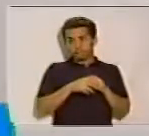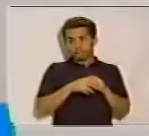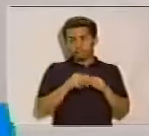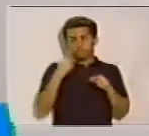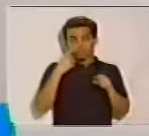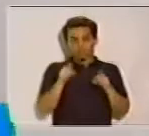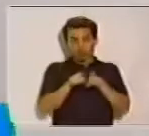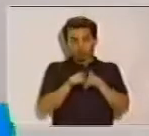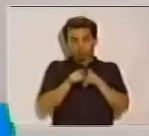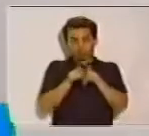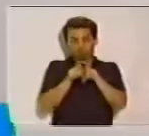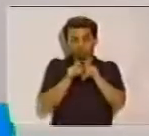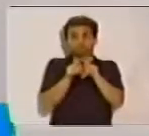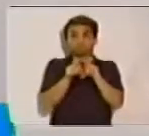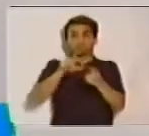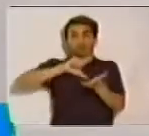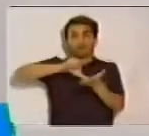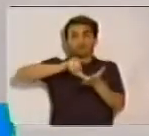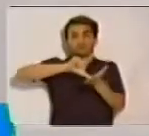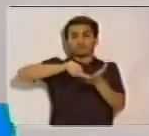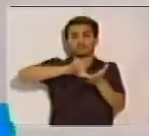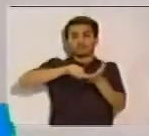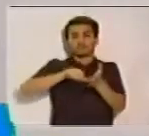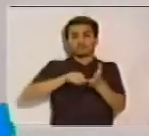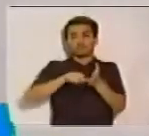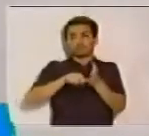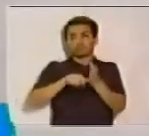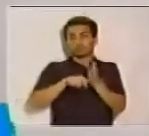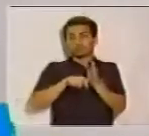acomoden, gradúen la abertura de su compás hasta